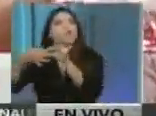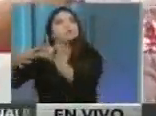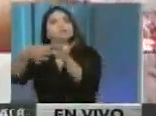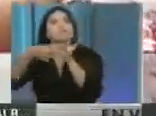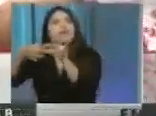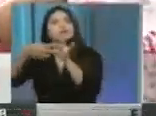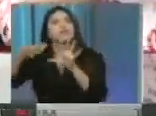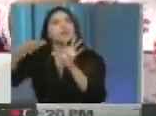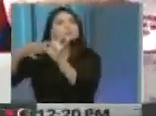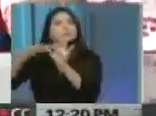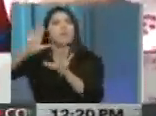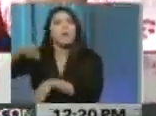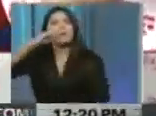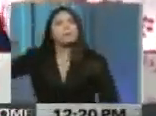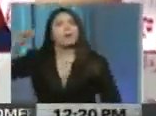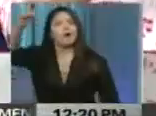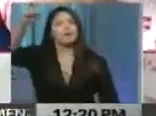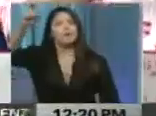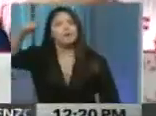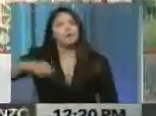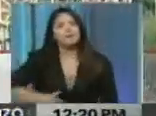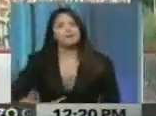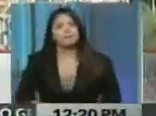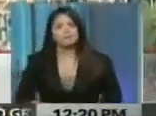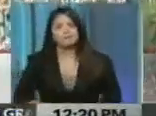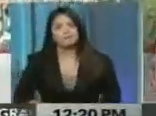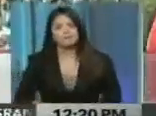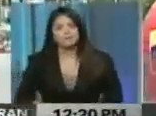con Nicolás Maduro para adelante.